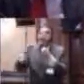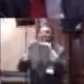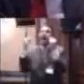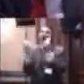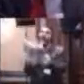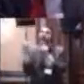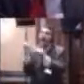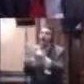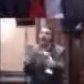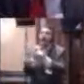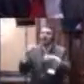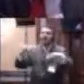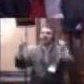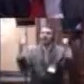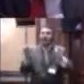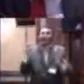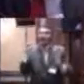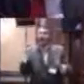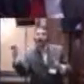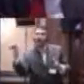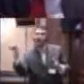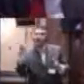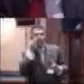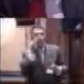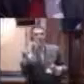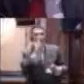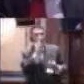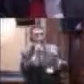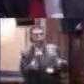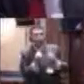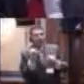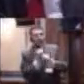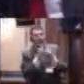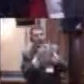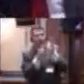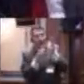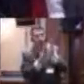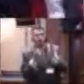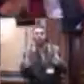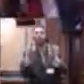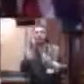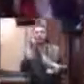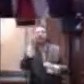the type of penalties imposed in case of infractions?